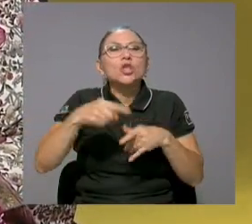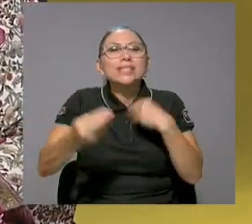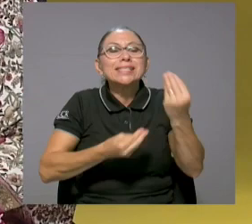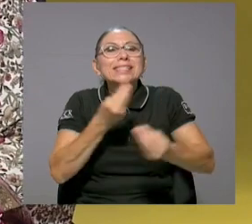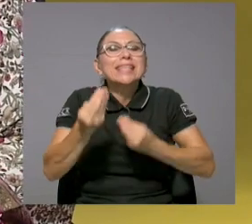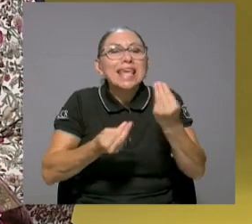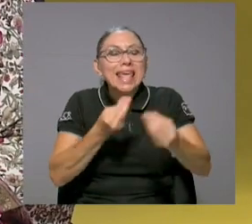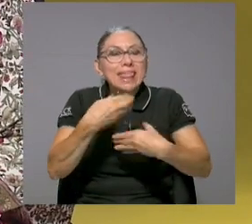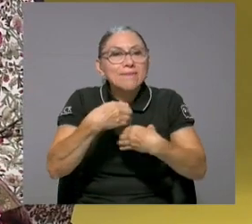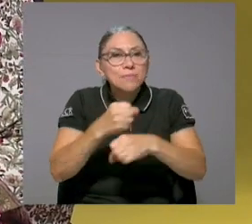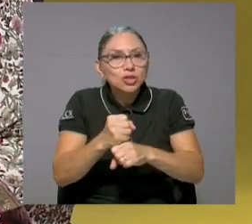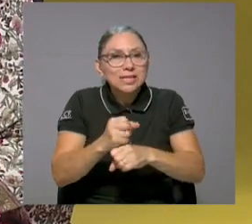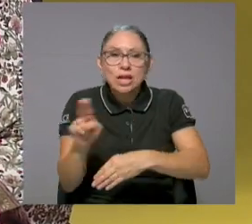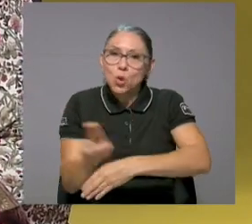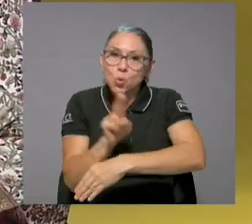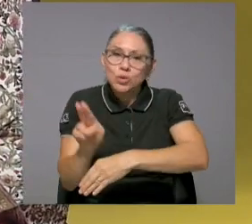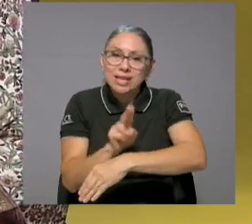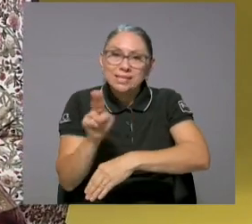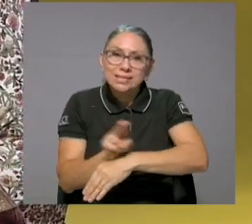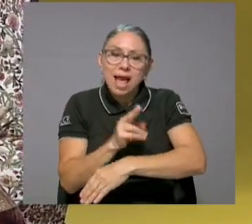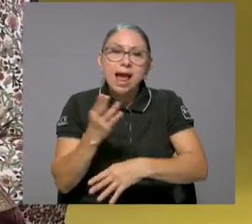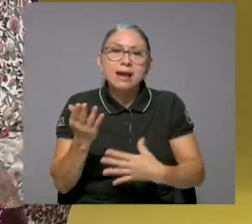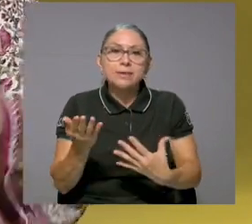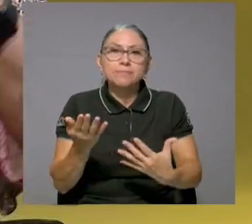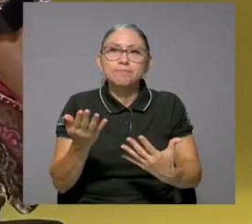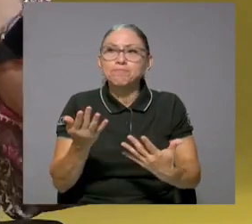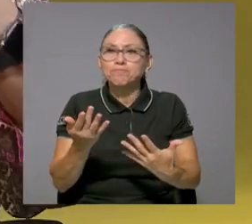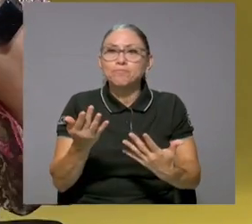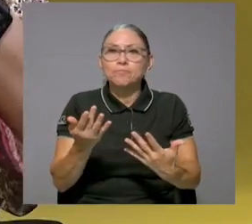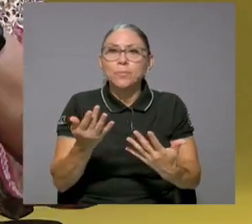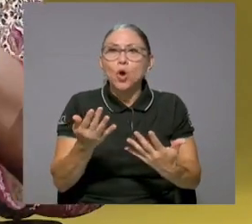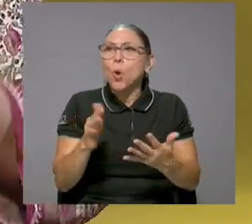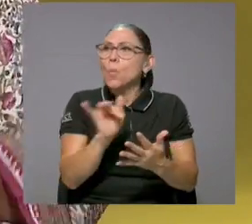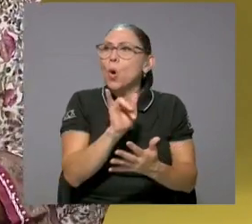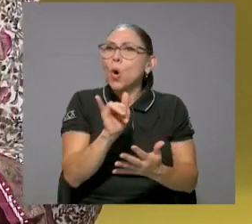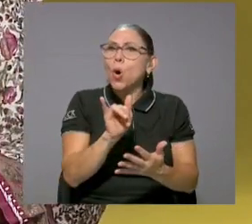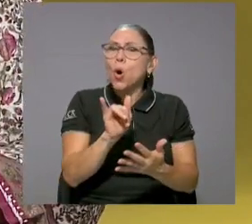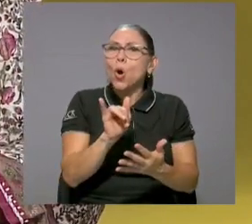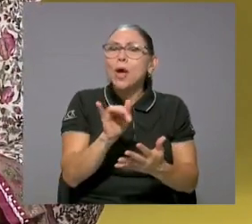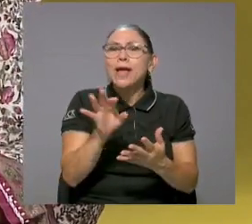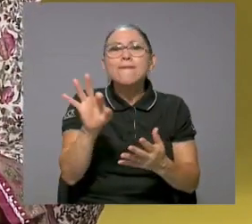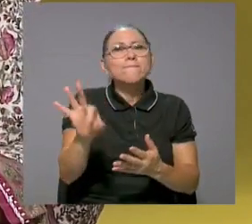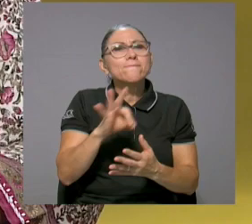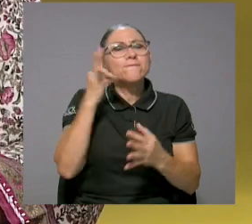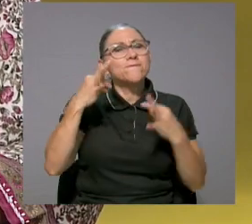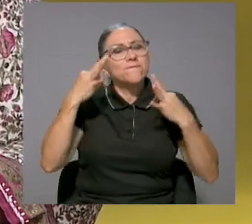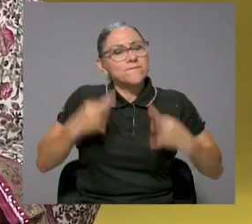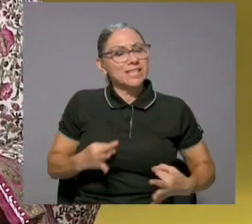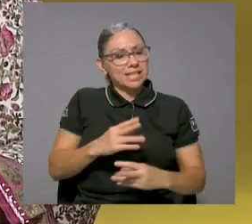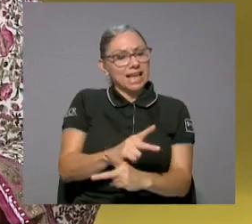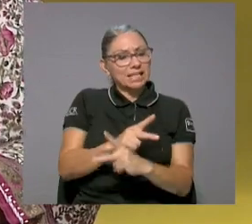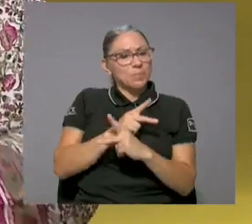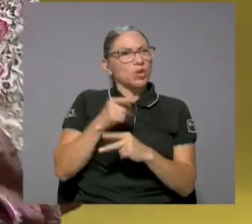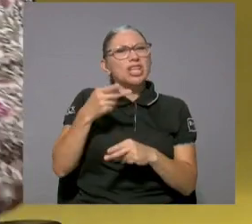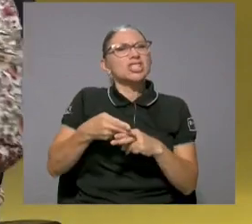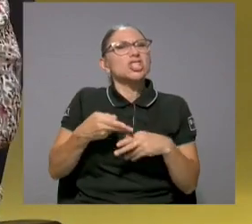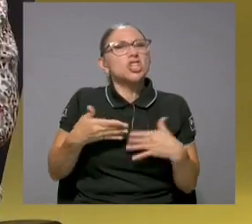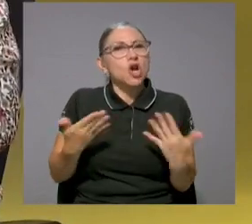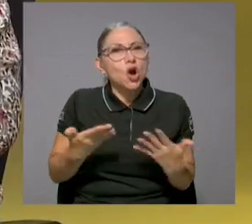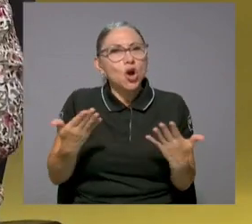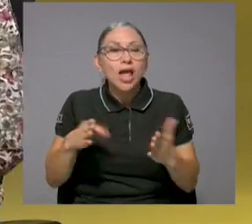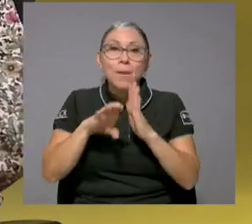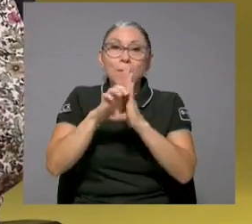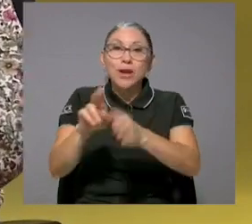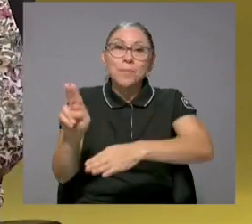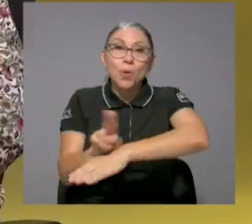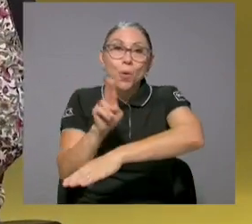utilizar son, por ejemplo, medidas físicas. ¿Qué llamo medidas físicas de protección? El uso, por ejemplo,